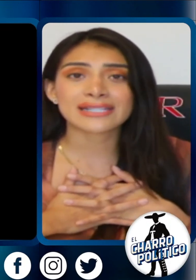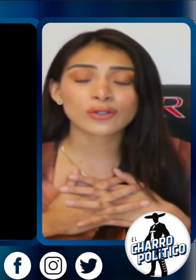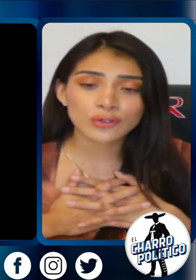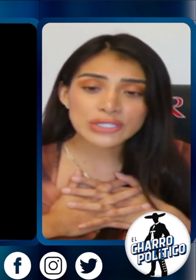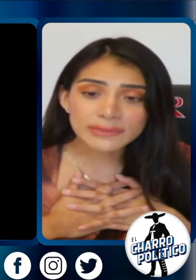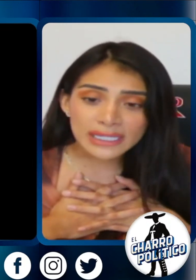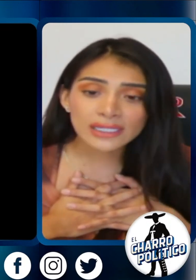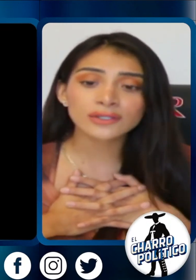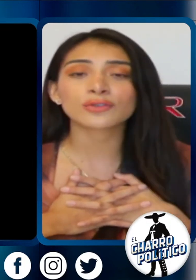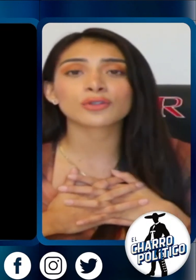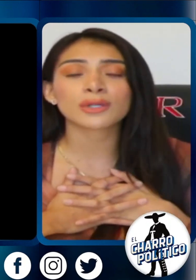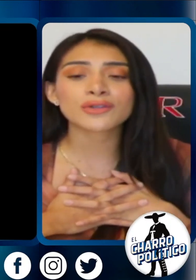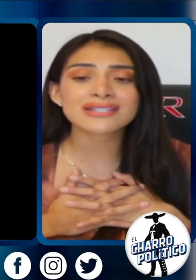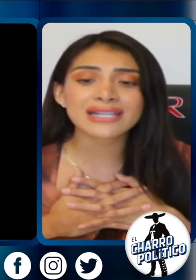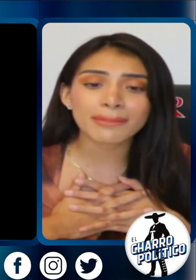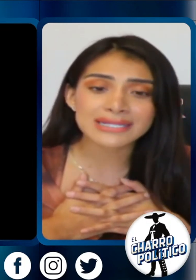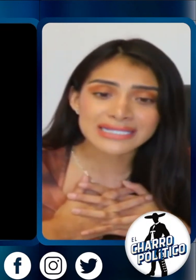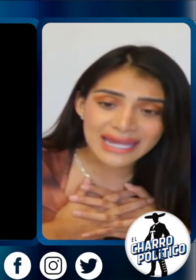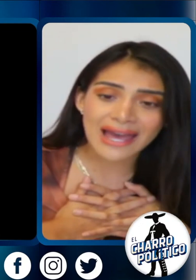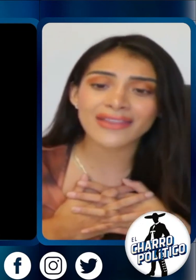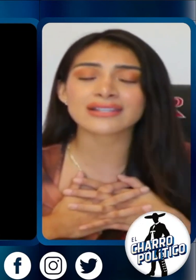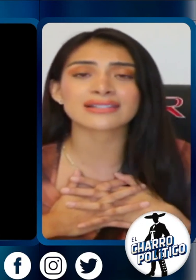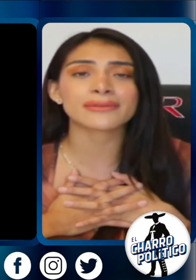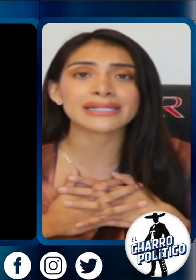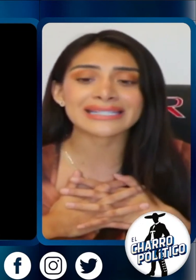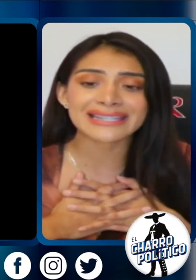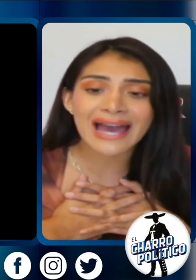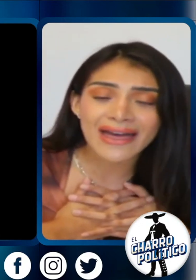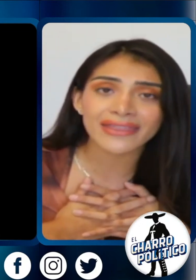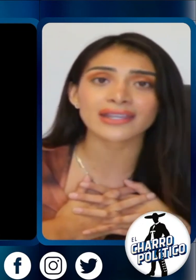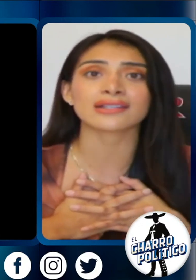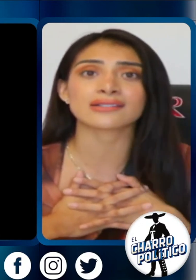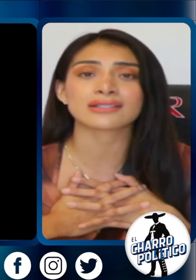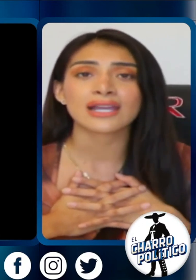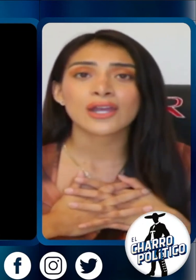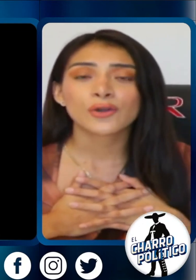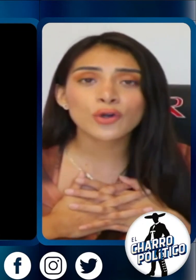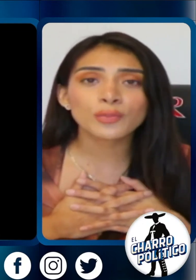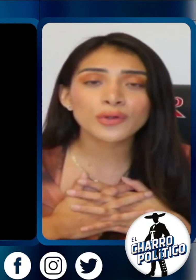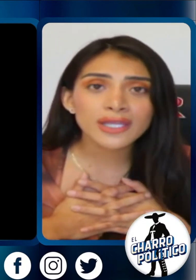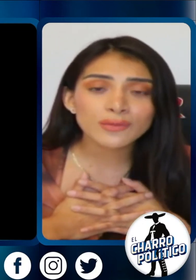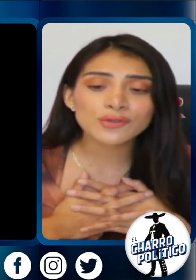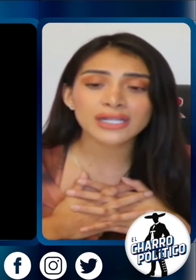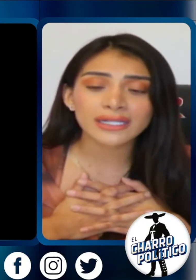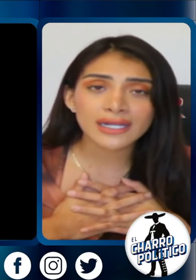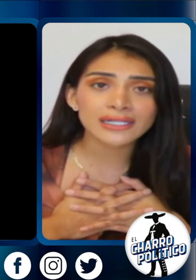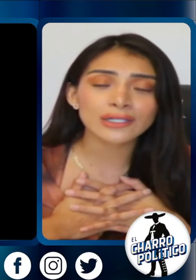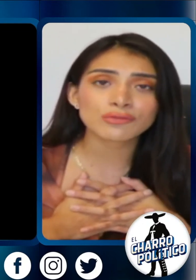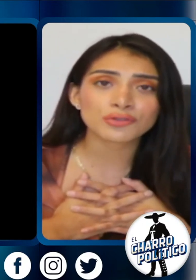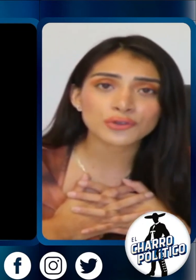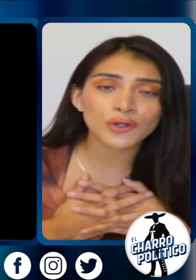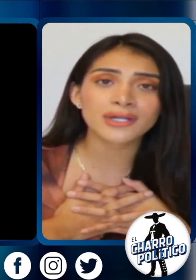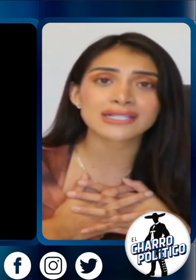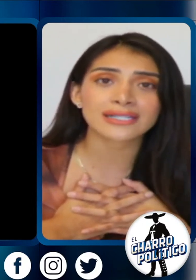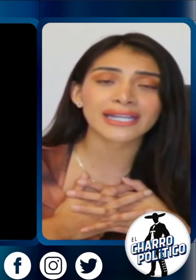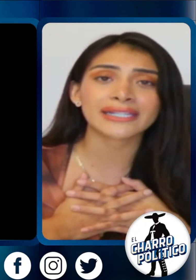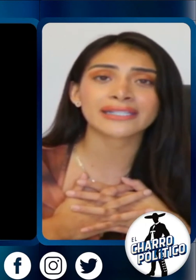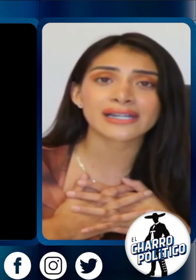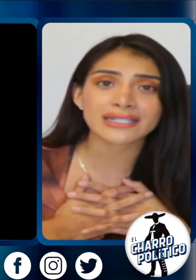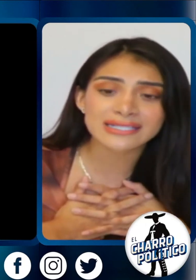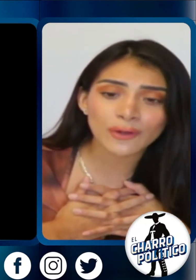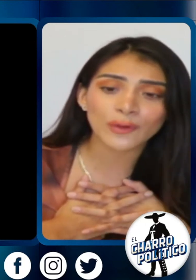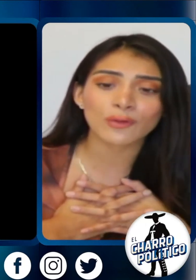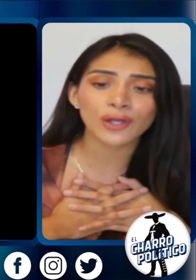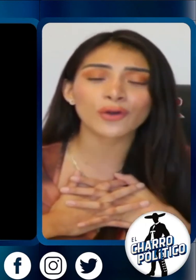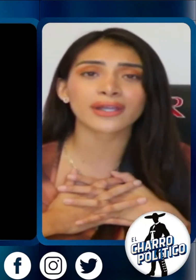conocimiento, con mayores capacidades, habilidades. No podemos generar que nuestros jóvenes se queden